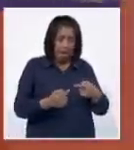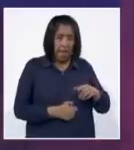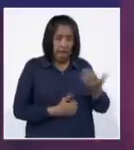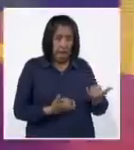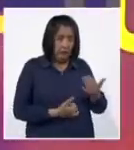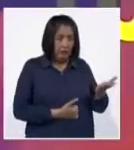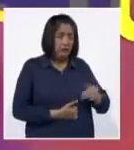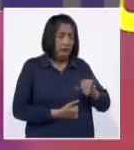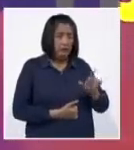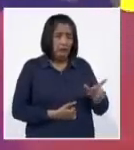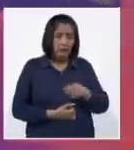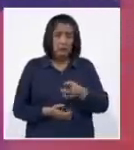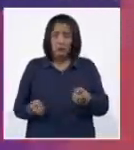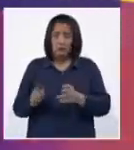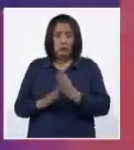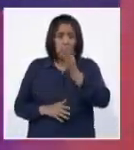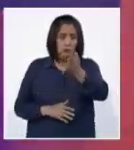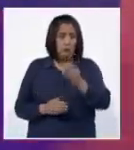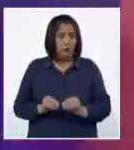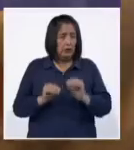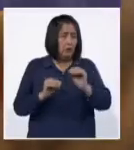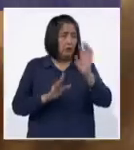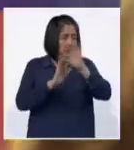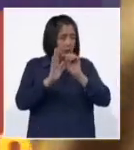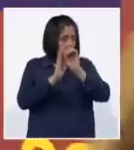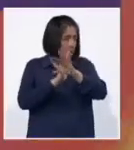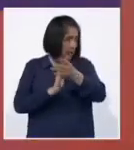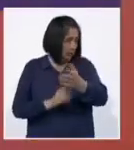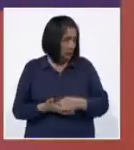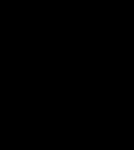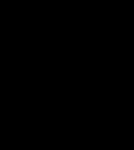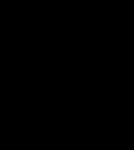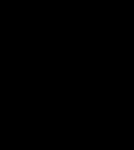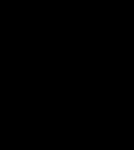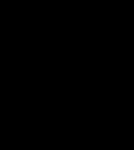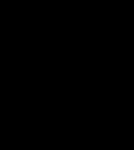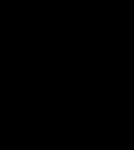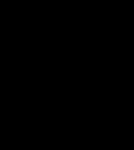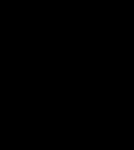se inició cuando sus hijos no asistieron al estreno de la película del seleccionado. Y todo hace